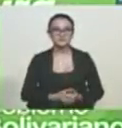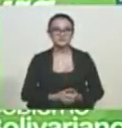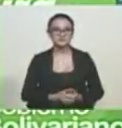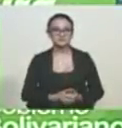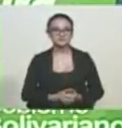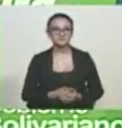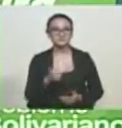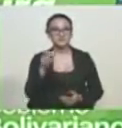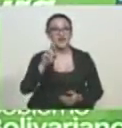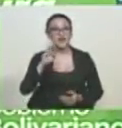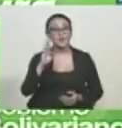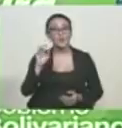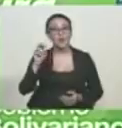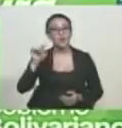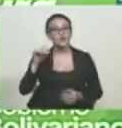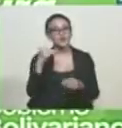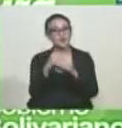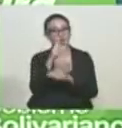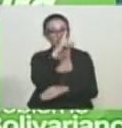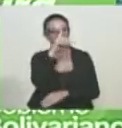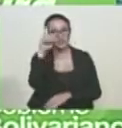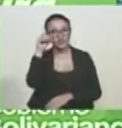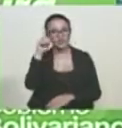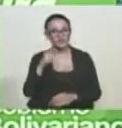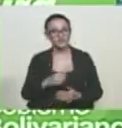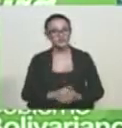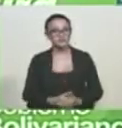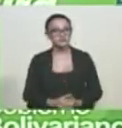Arbonio, como Diosdado, pues.